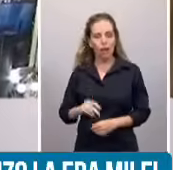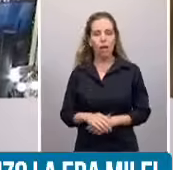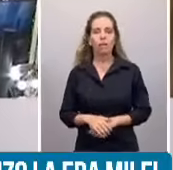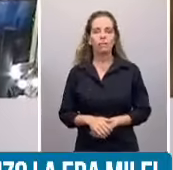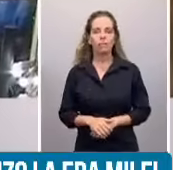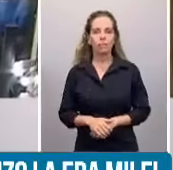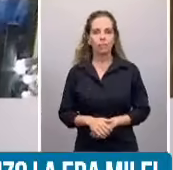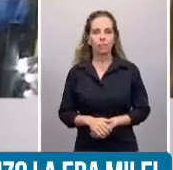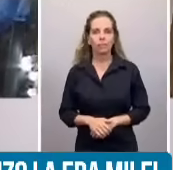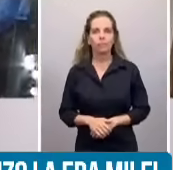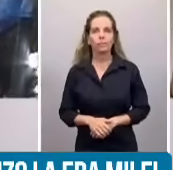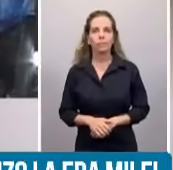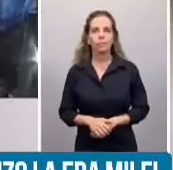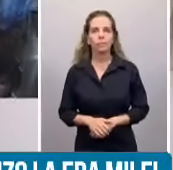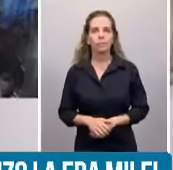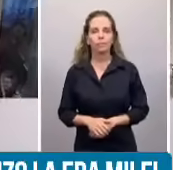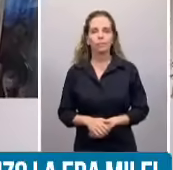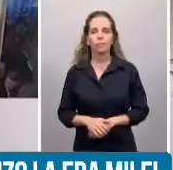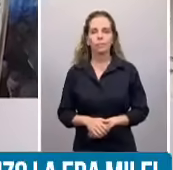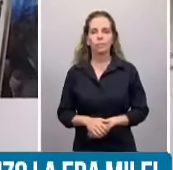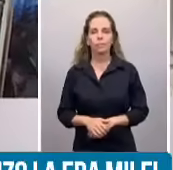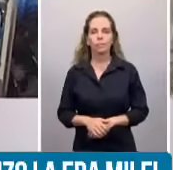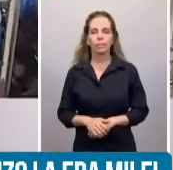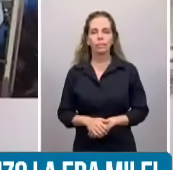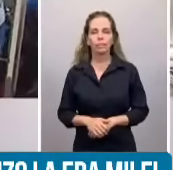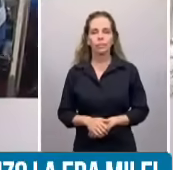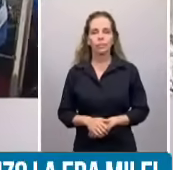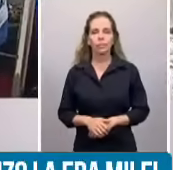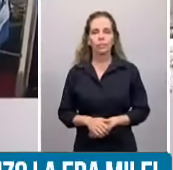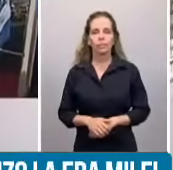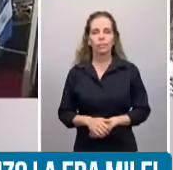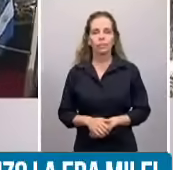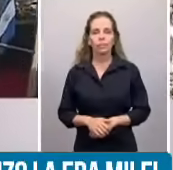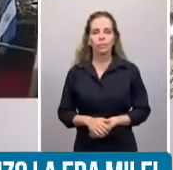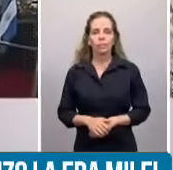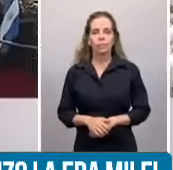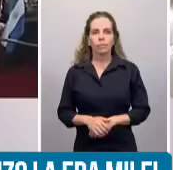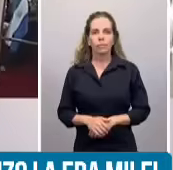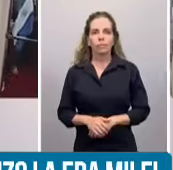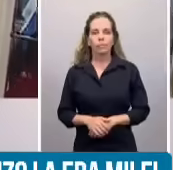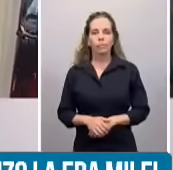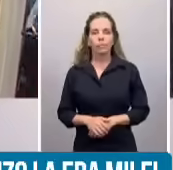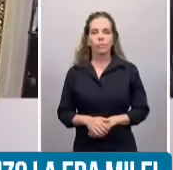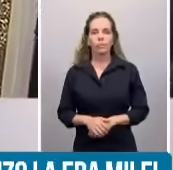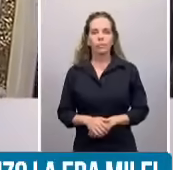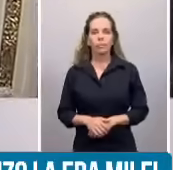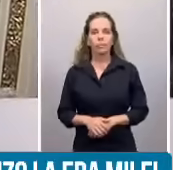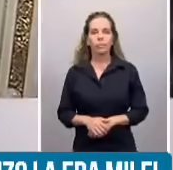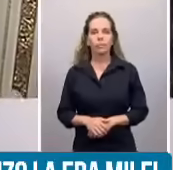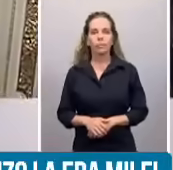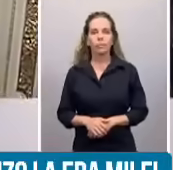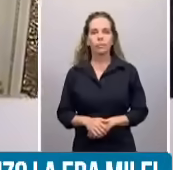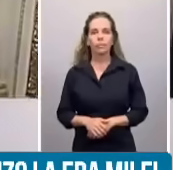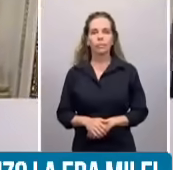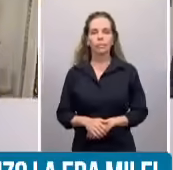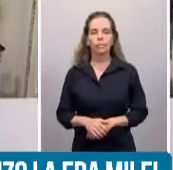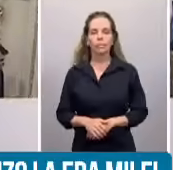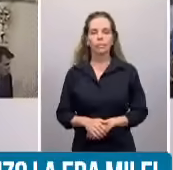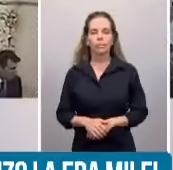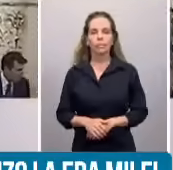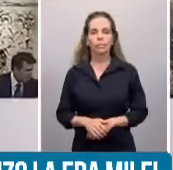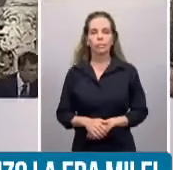ministra de Italia, todo ese tipo de cosas, más allá de eso, a mí me parece que estaba leyendo precisamente las últimas medidas que había tomado Orbán en Hungría,